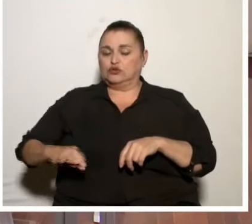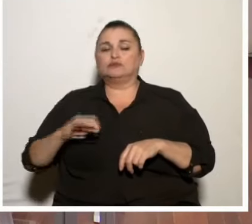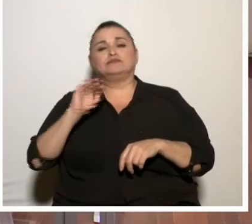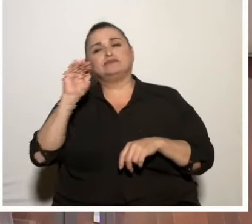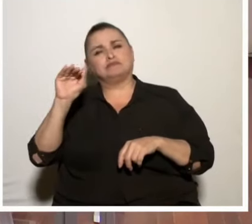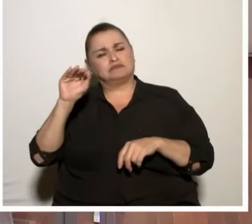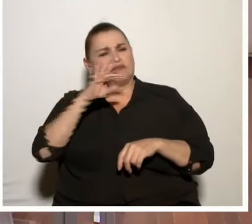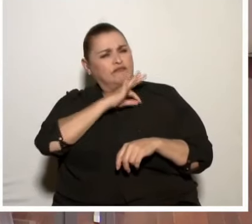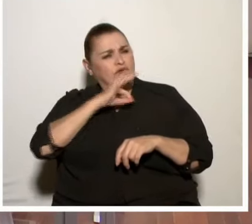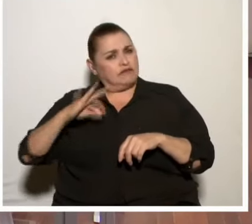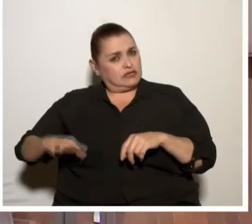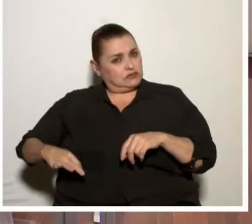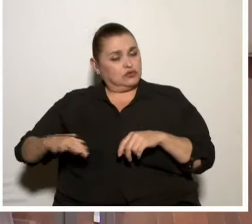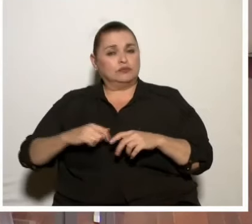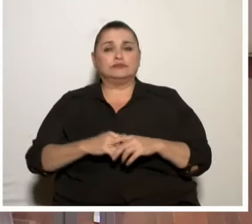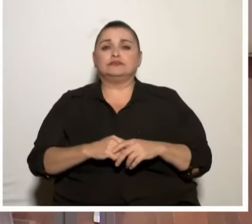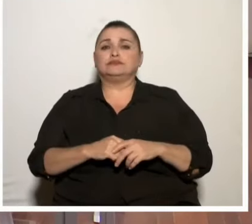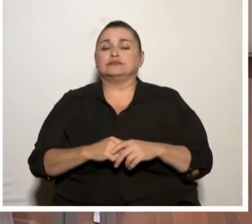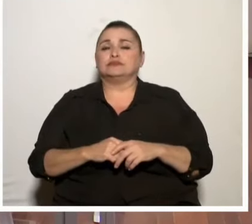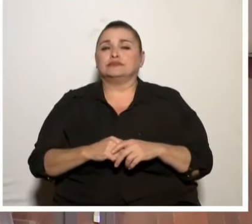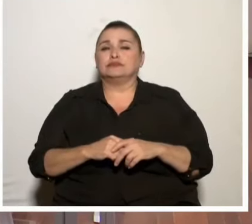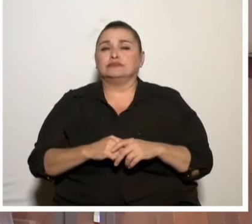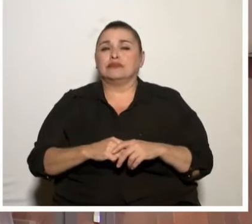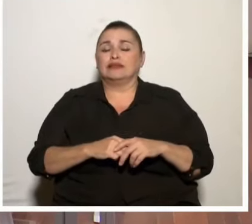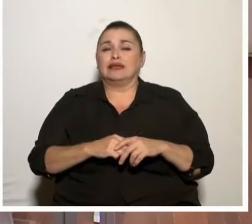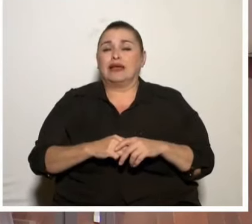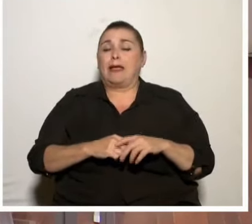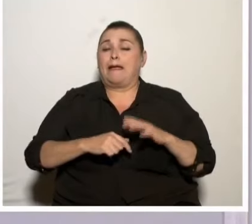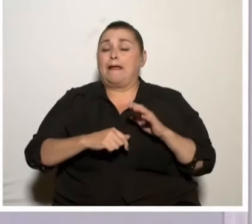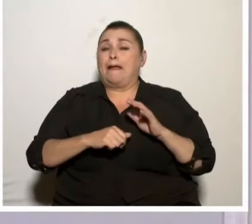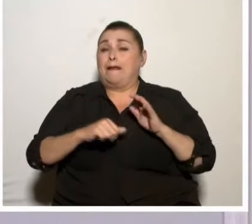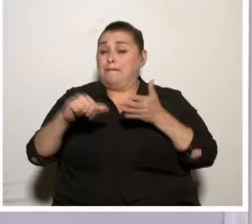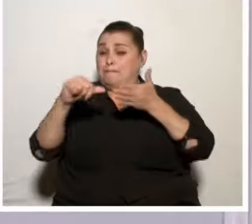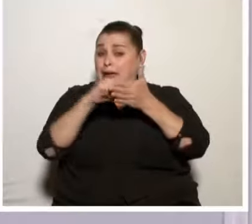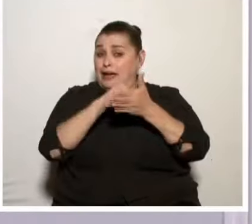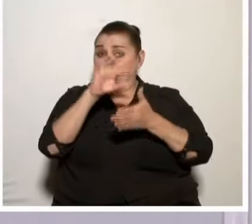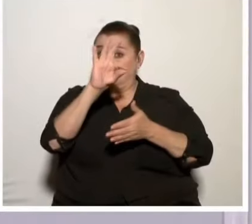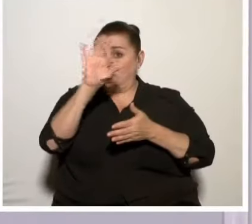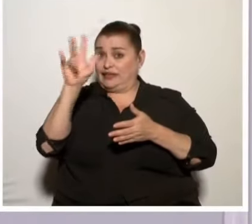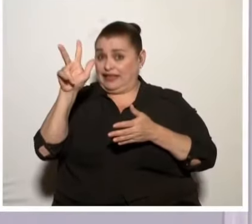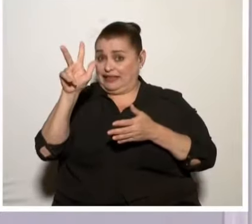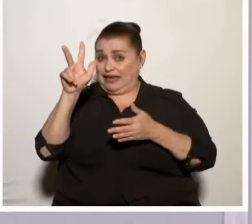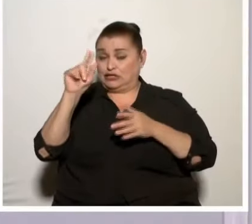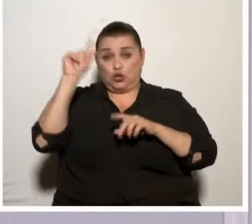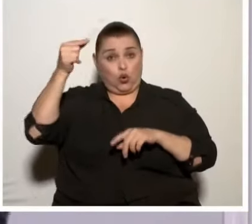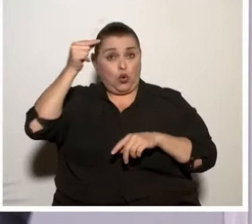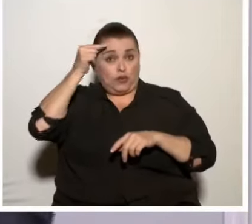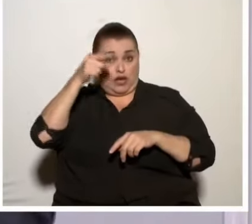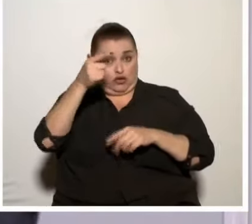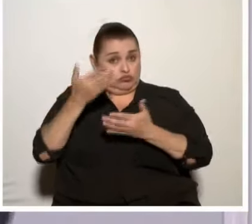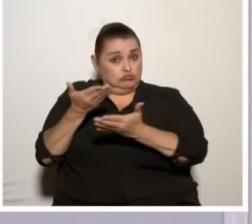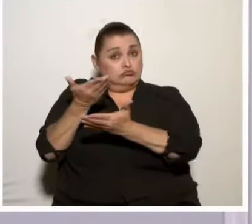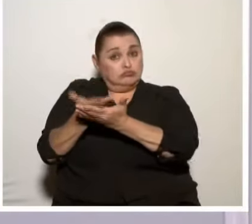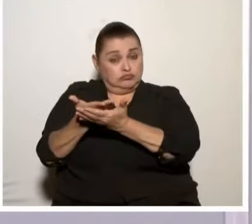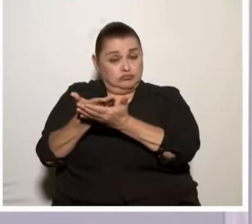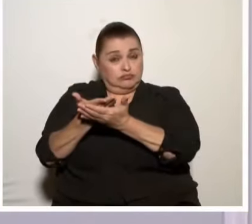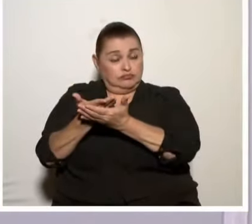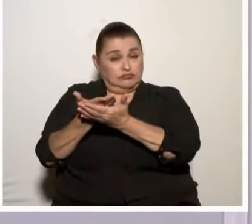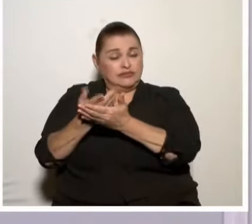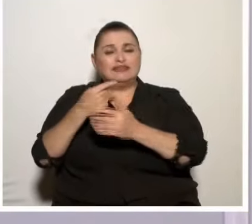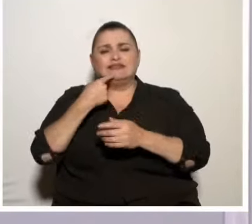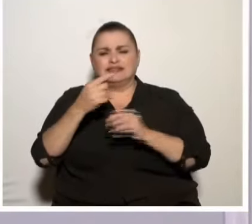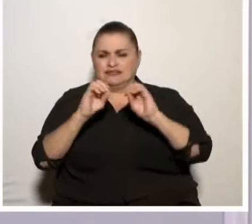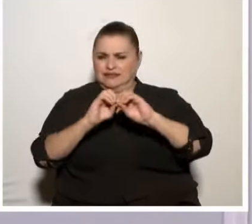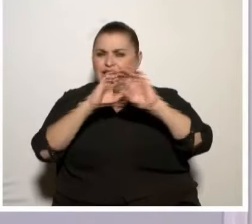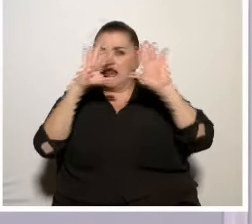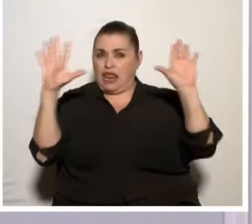Fabricio, en la página 93 de su programa de gobierno, dice muy